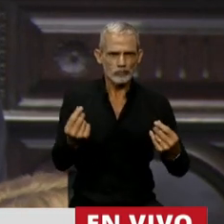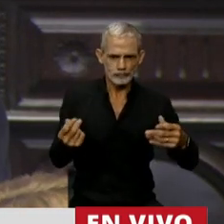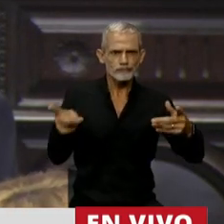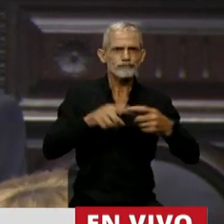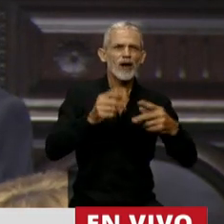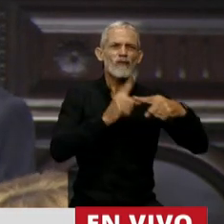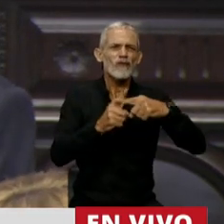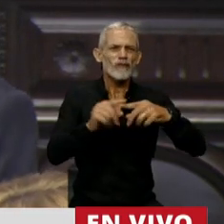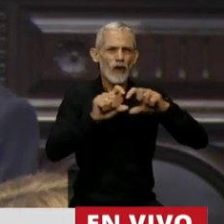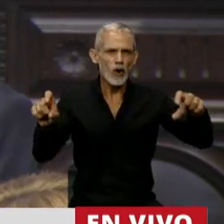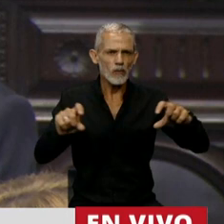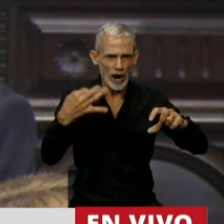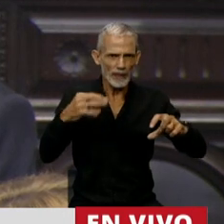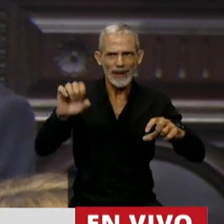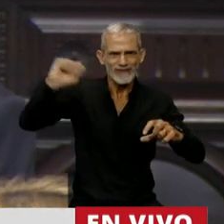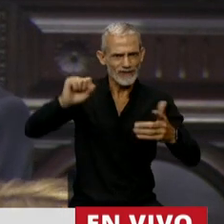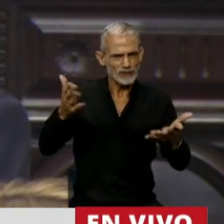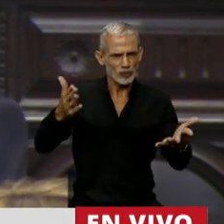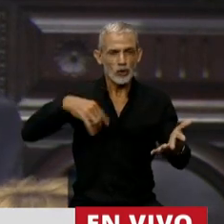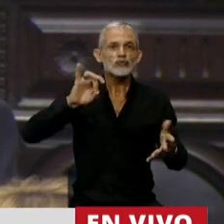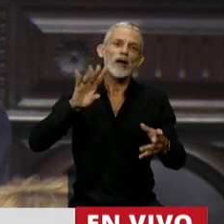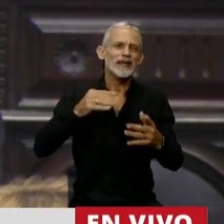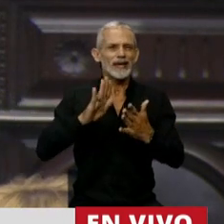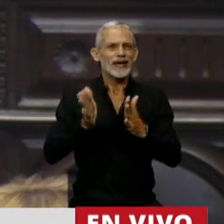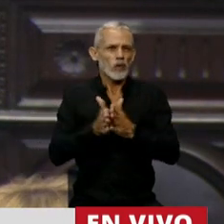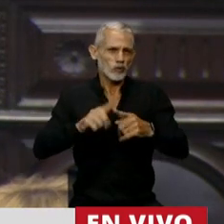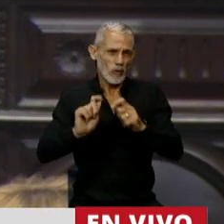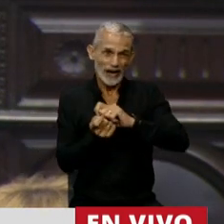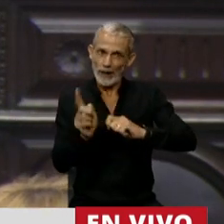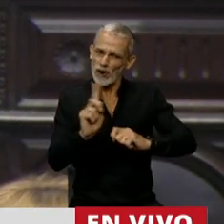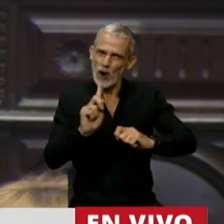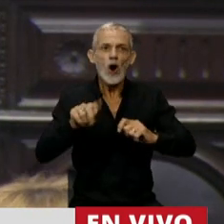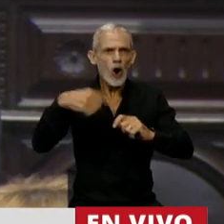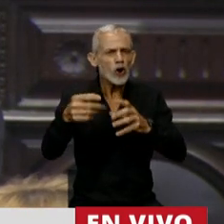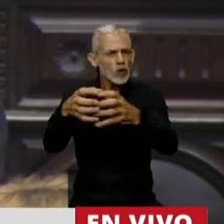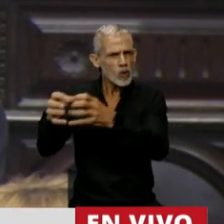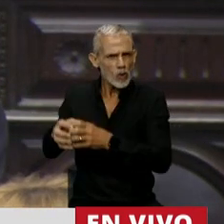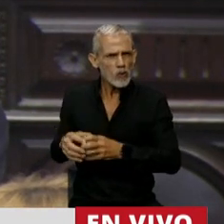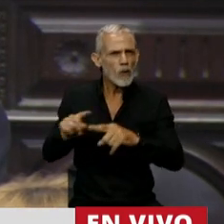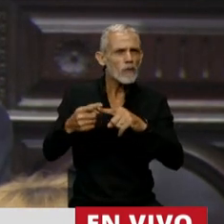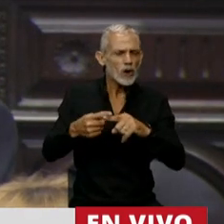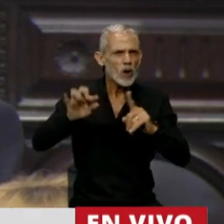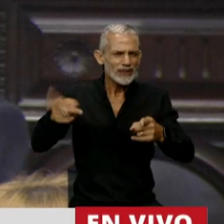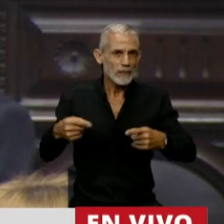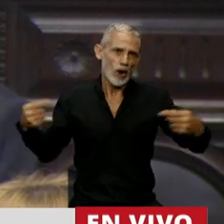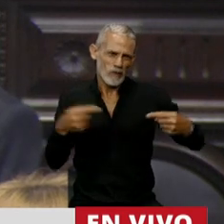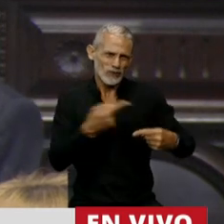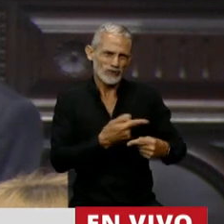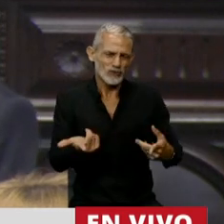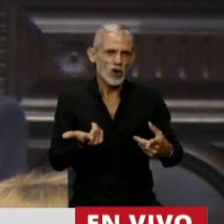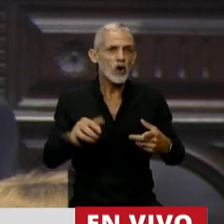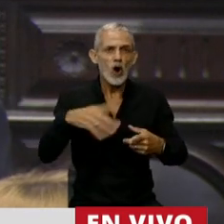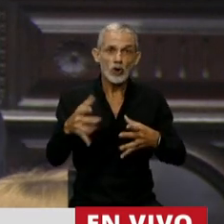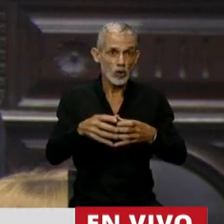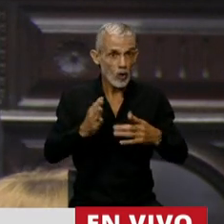Y no lo hacemos solo nosotros, presidentes de Juntos por el Cambio. Lo hacen otros bloques minoritarios de la oposición,